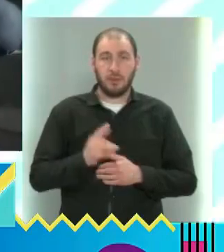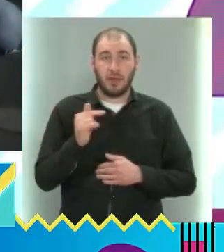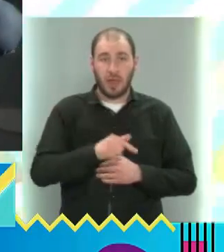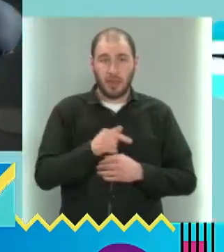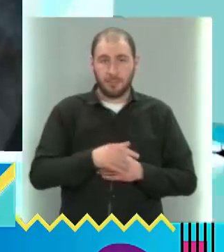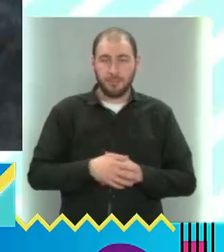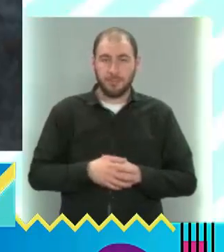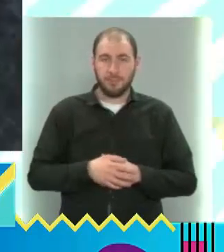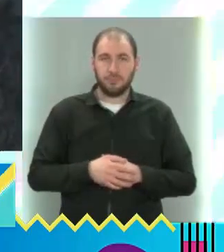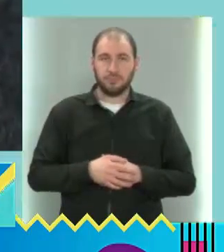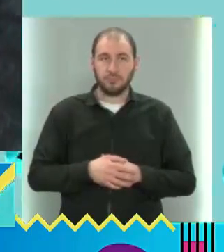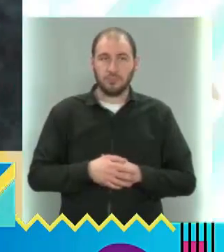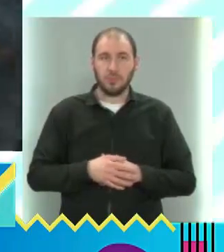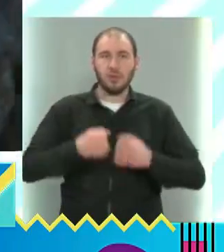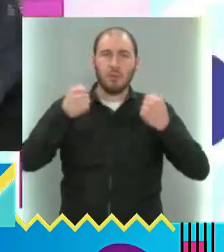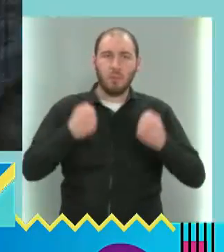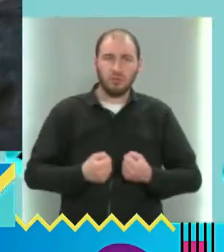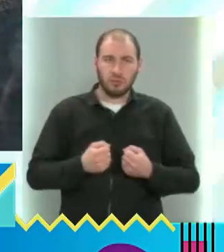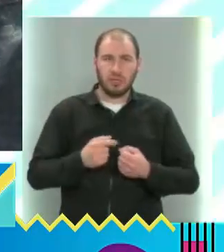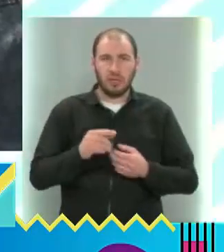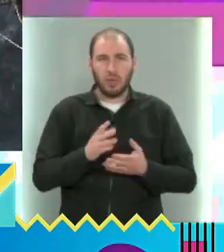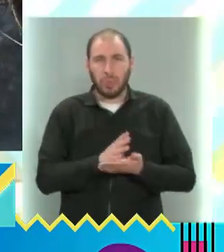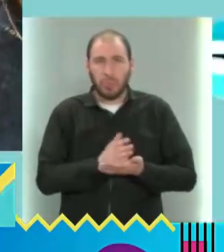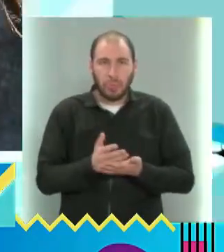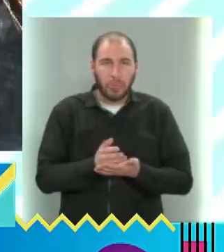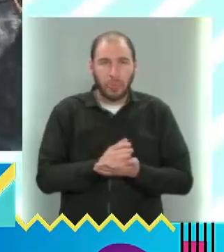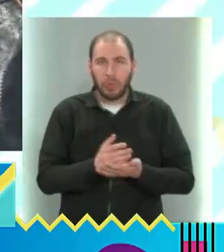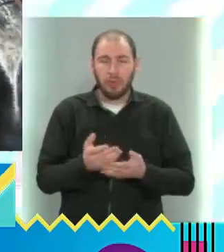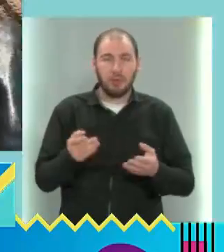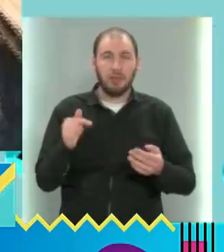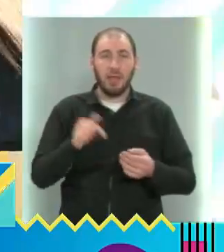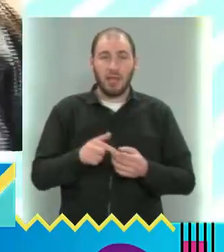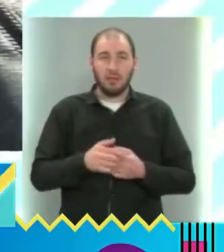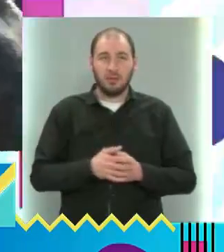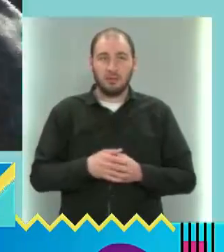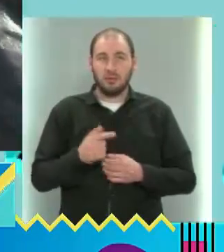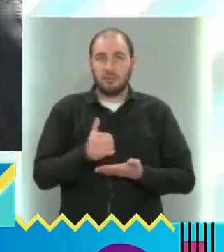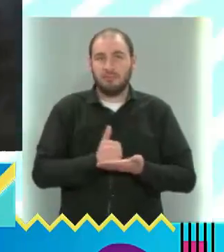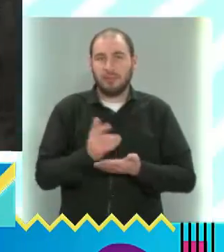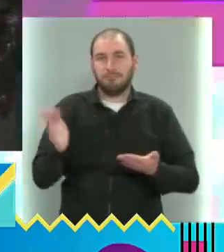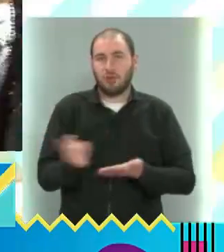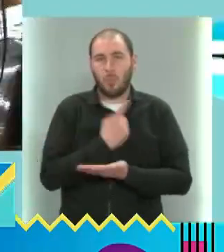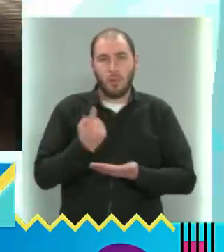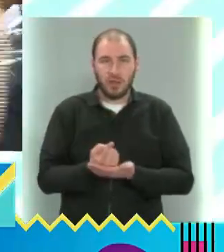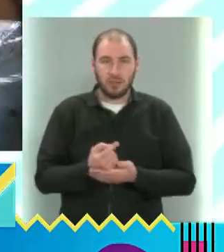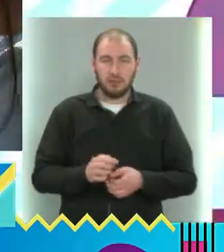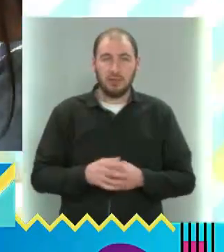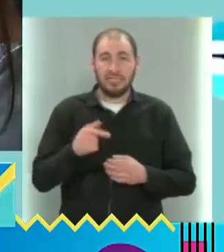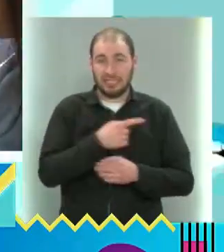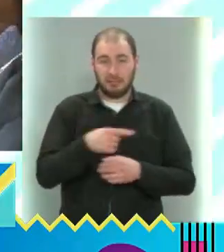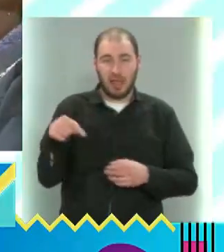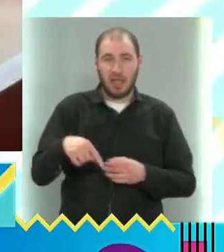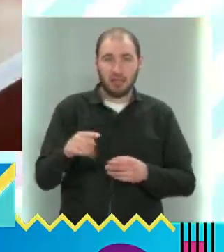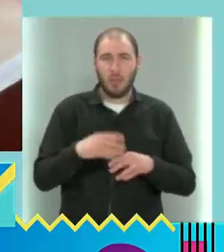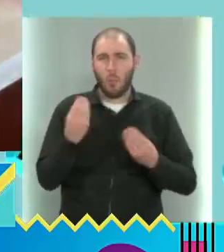es una postura demasiado tibia, es un debate a medias tintas, en esto ya no podemos esperar más, ¿sí? Hemos visto esta semana